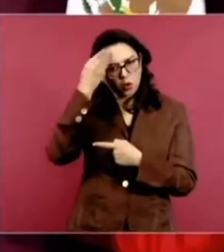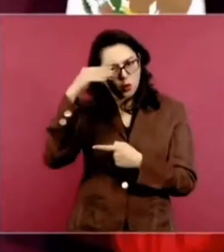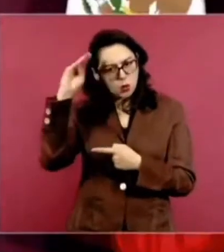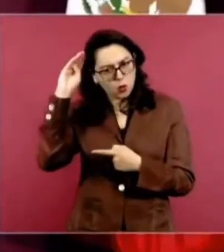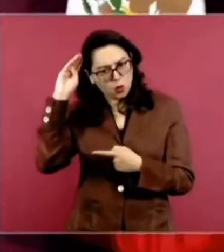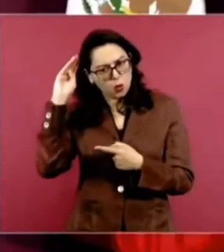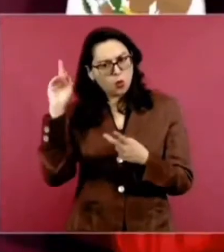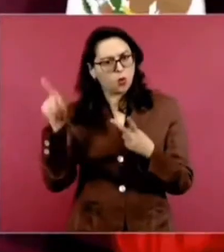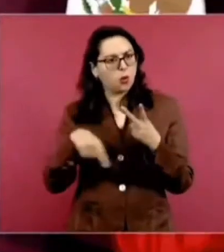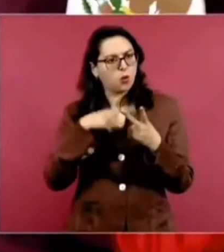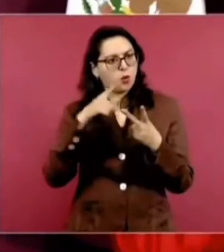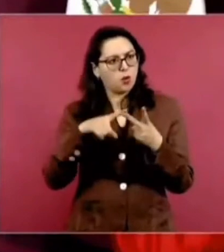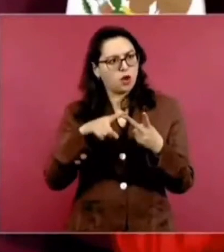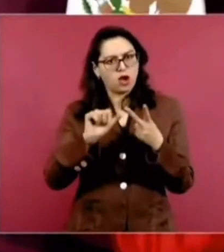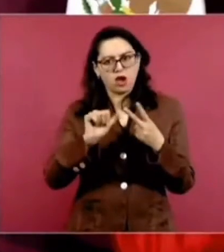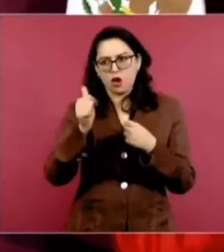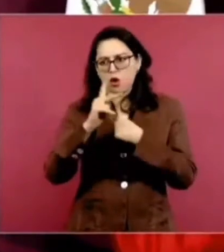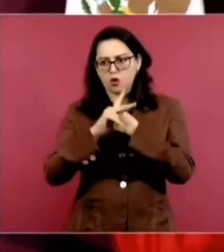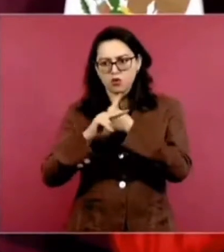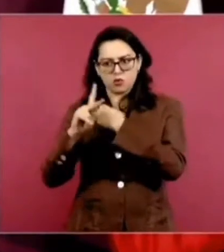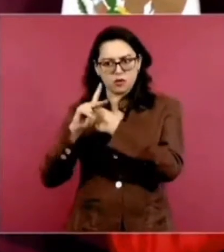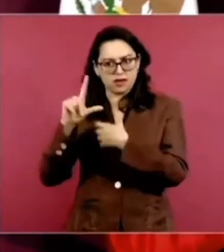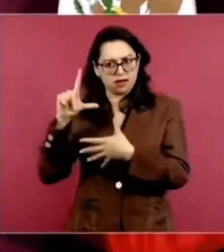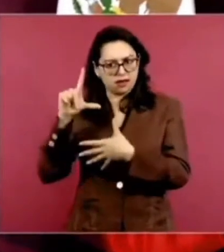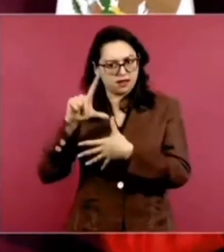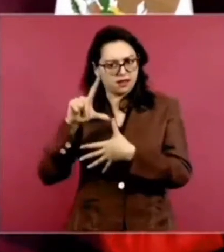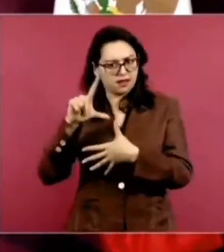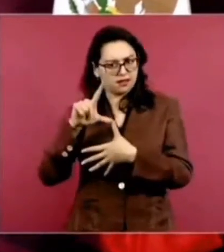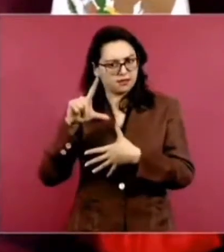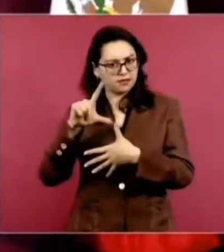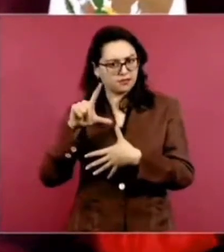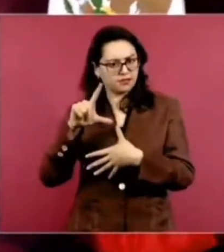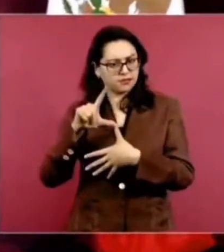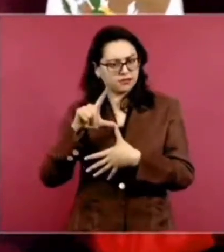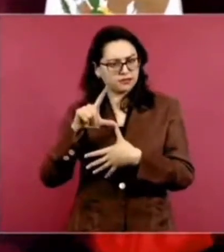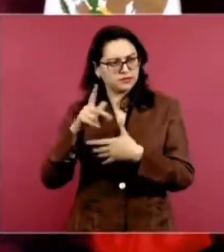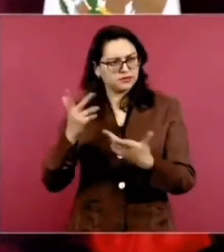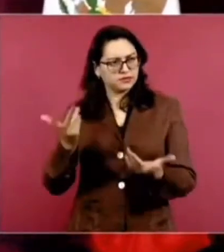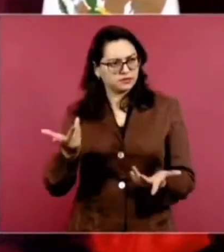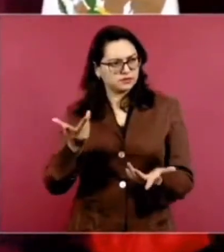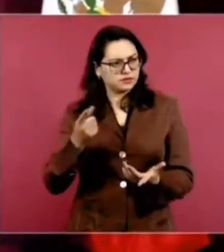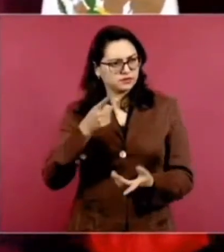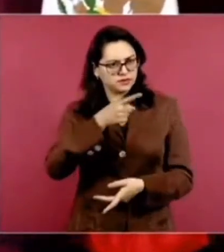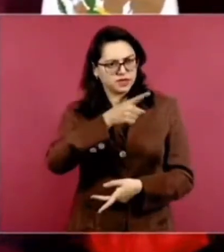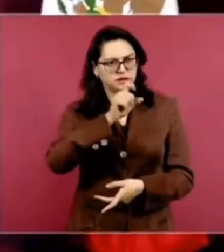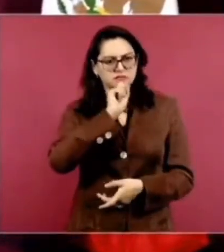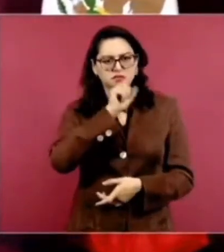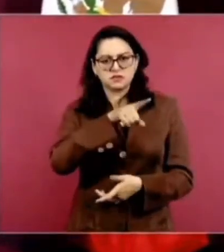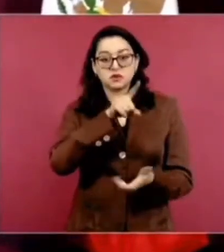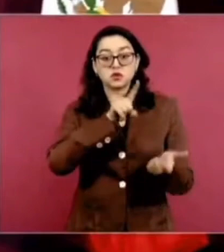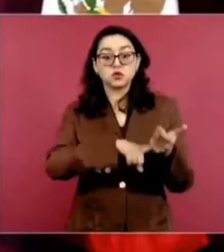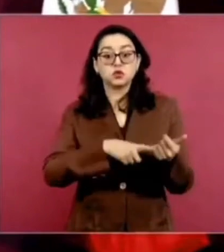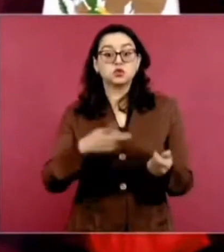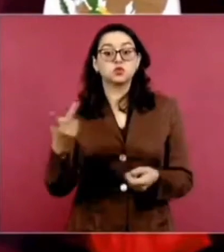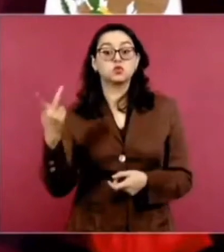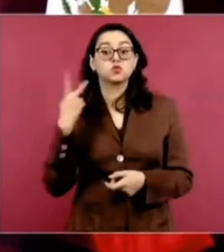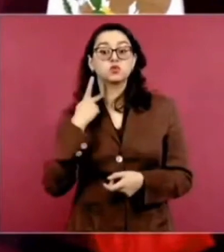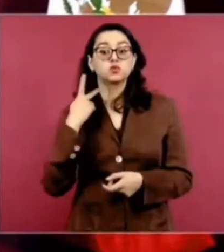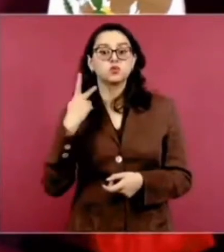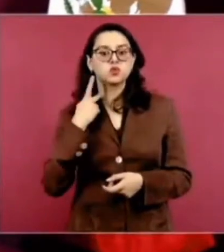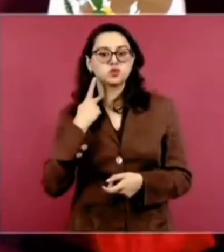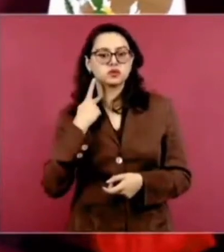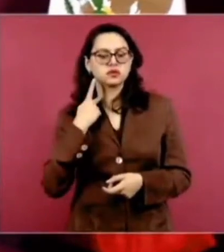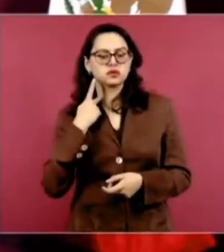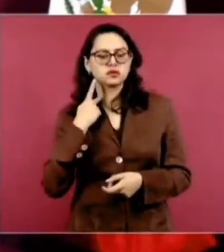o de otras nacionalidades que están en Estados Unidos, pues entonces